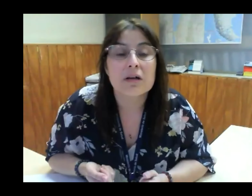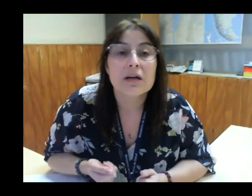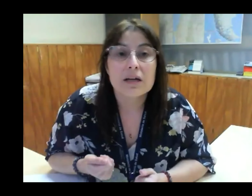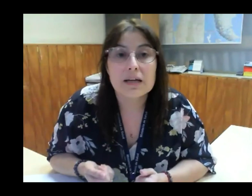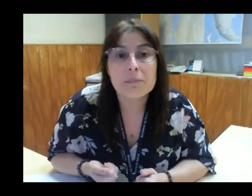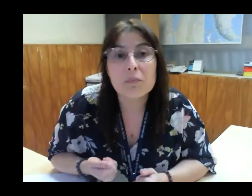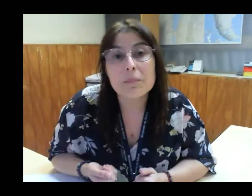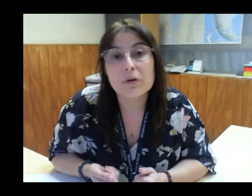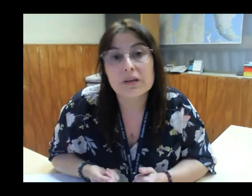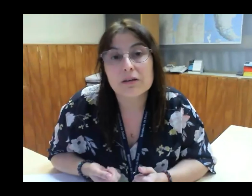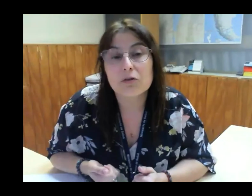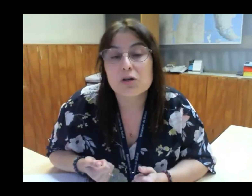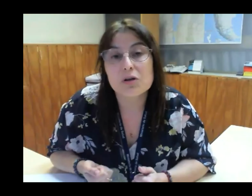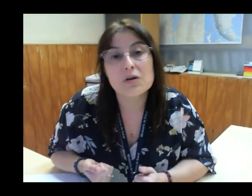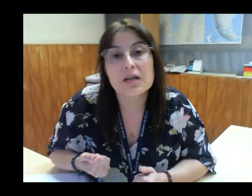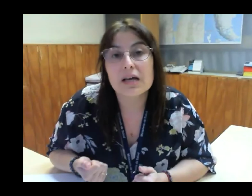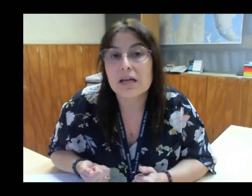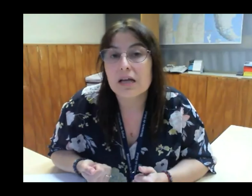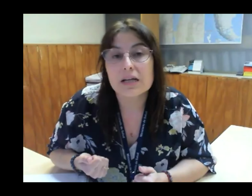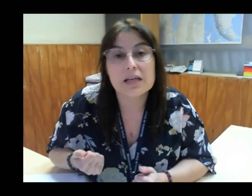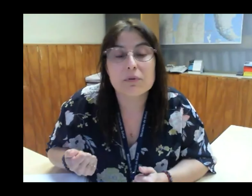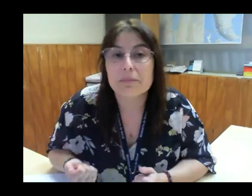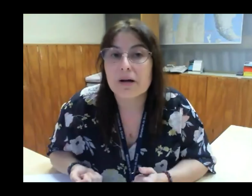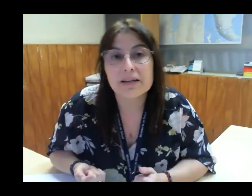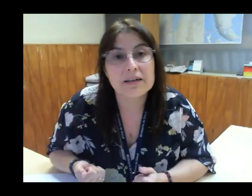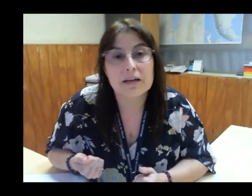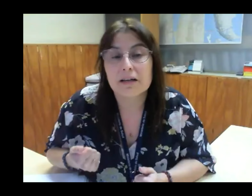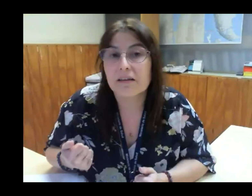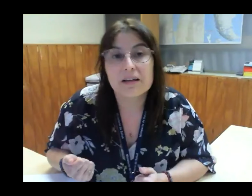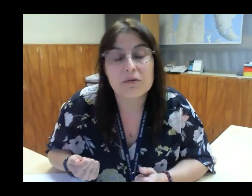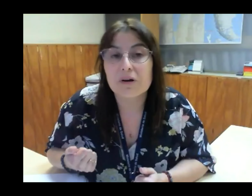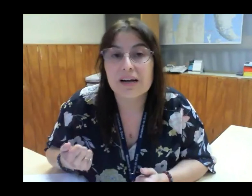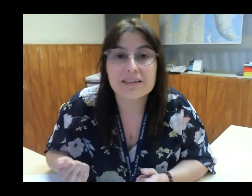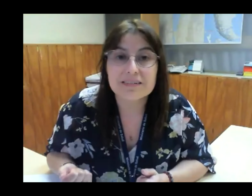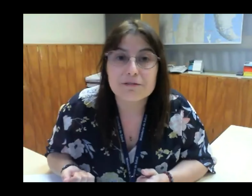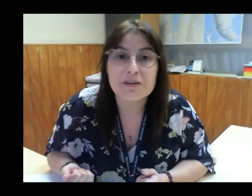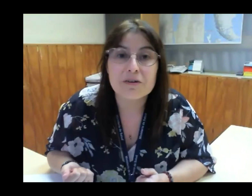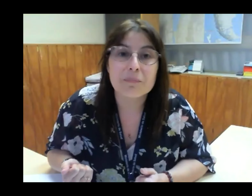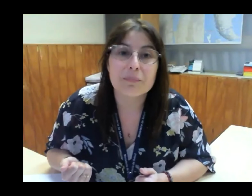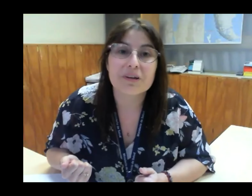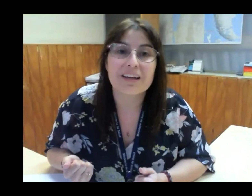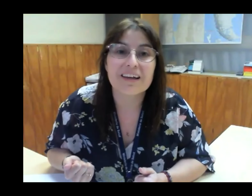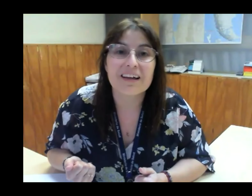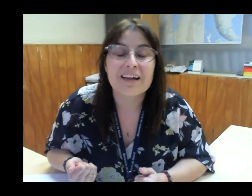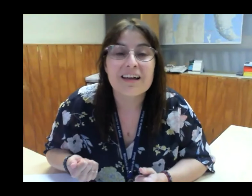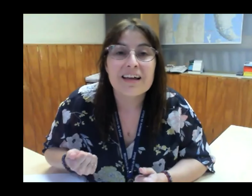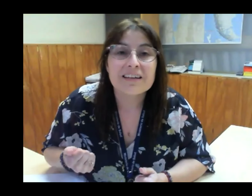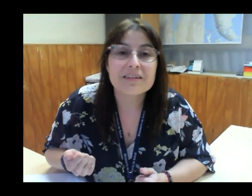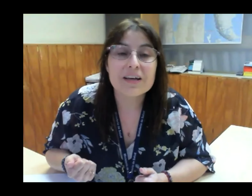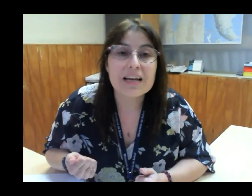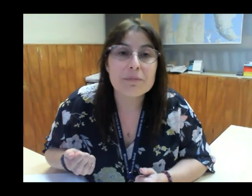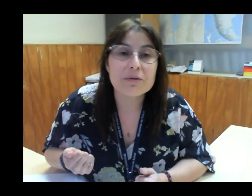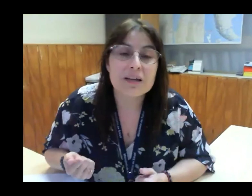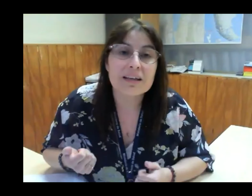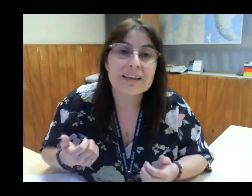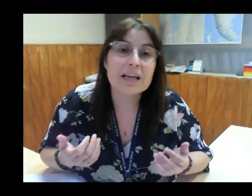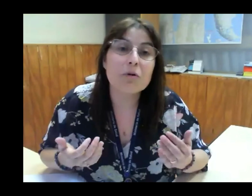aquello es muy importante. Yo creo que ahí el equipo de Mike tiene un gran desafío, porque si